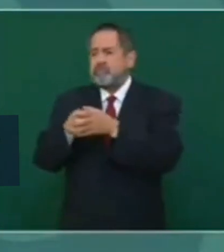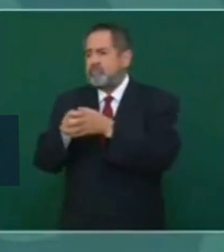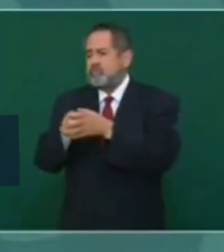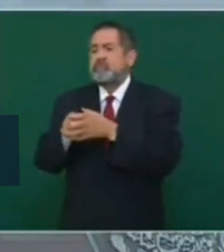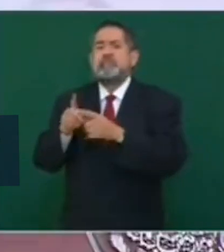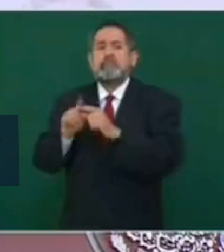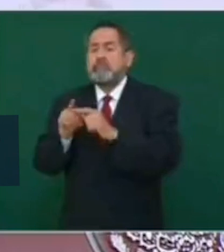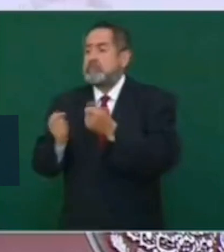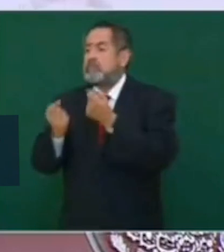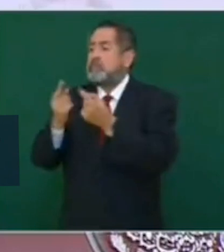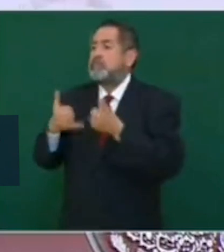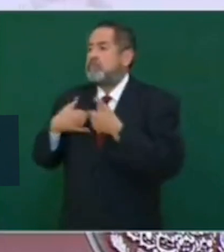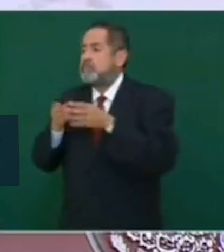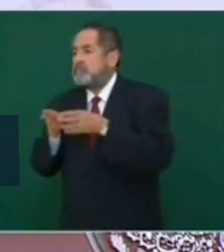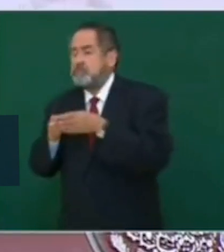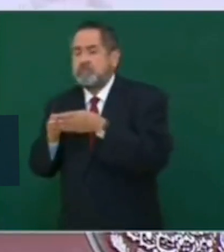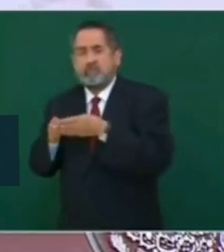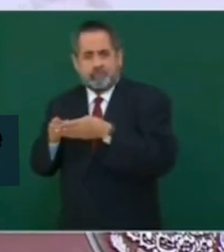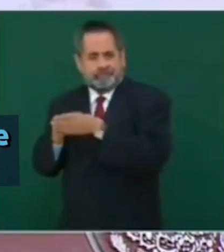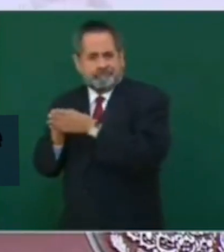importan todos los jóvenes